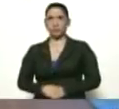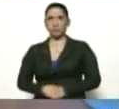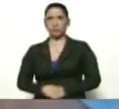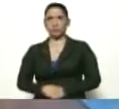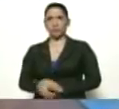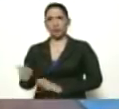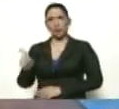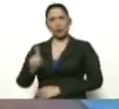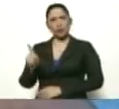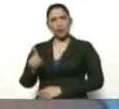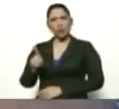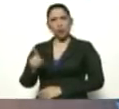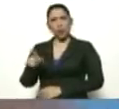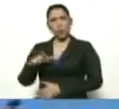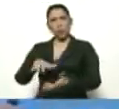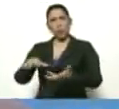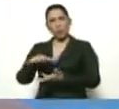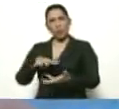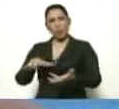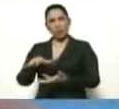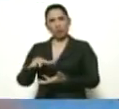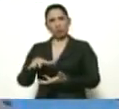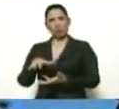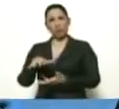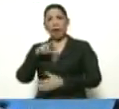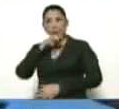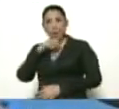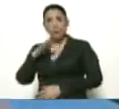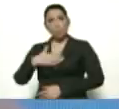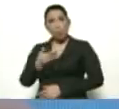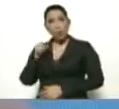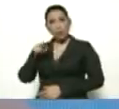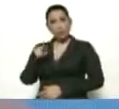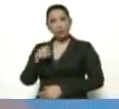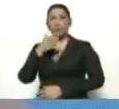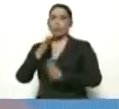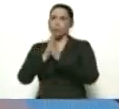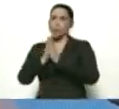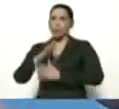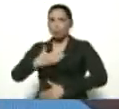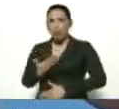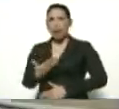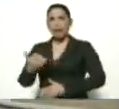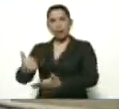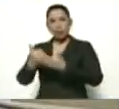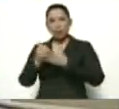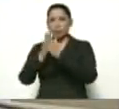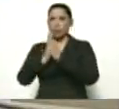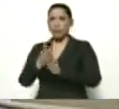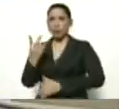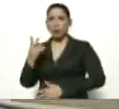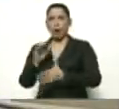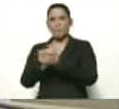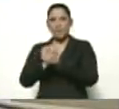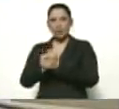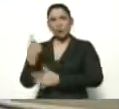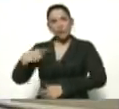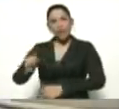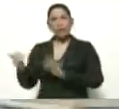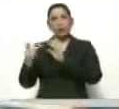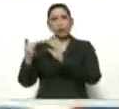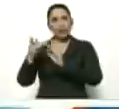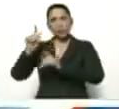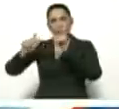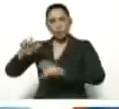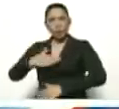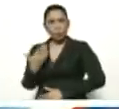acá vemos por aquí insiste quiñones si puedes ayudarnos por favor yo estoy aquí con dos colegas más tienes algún contacto persona que